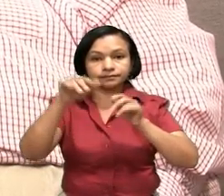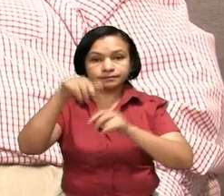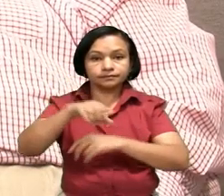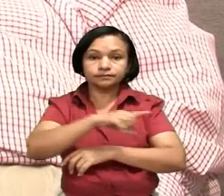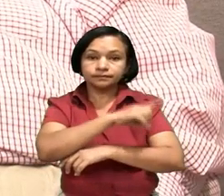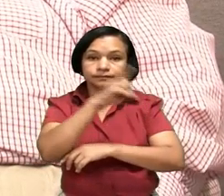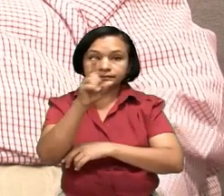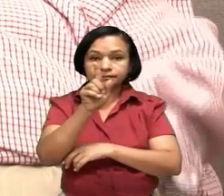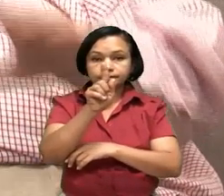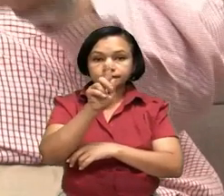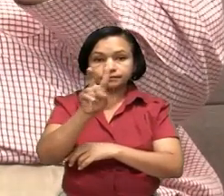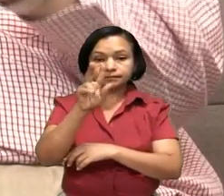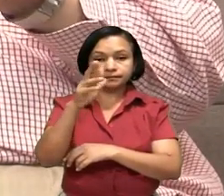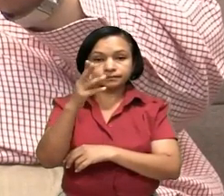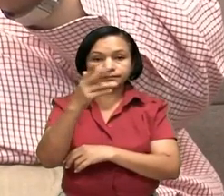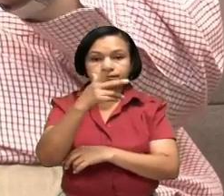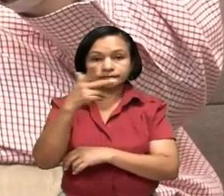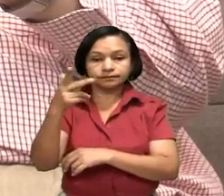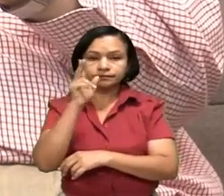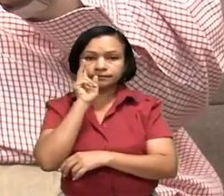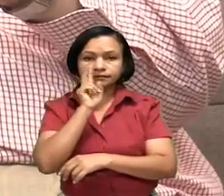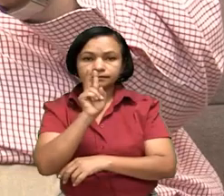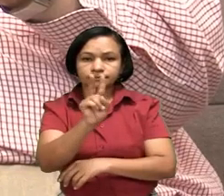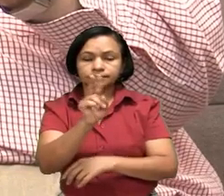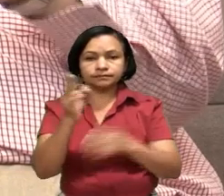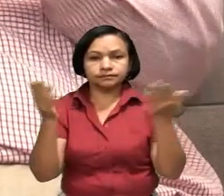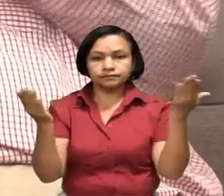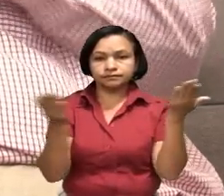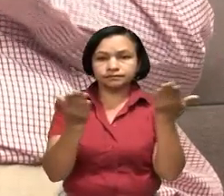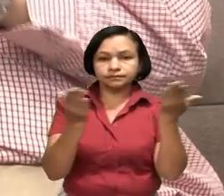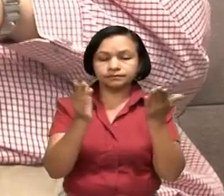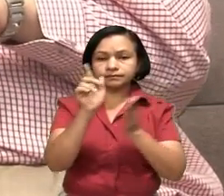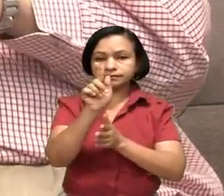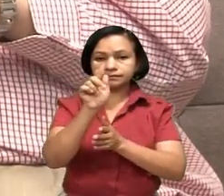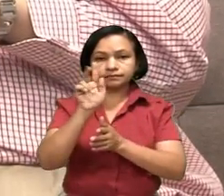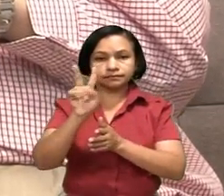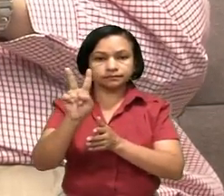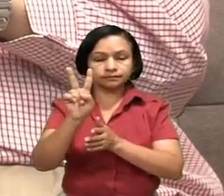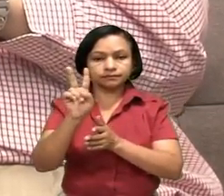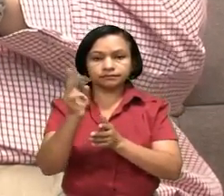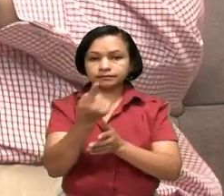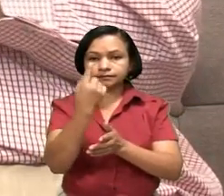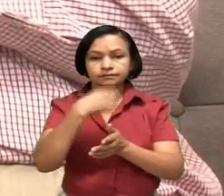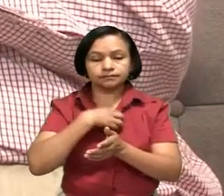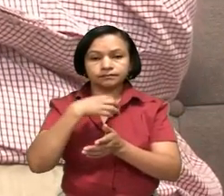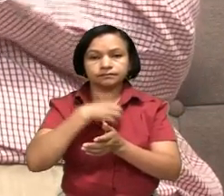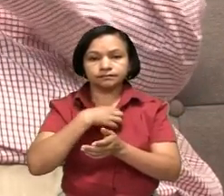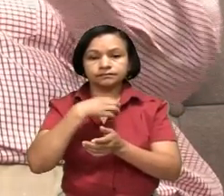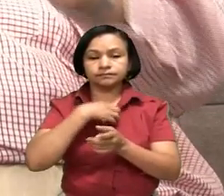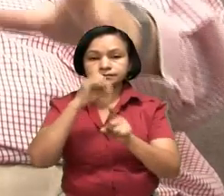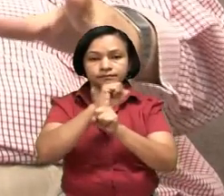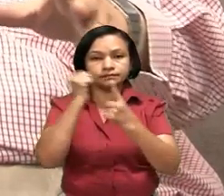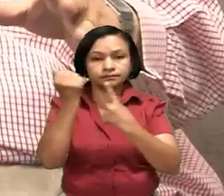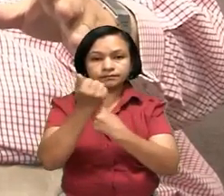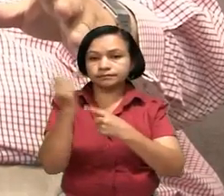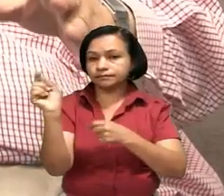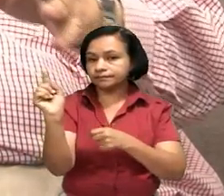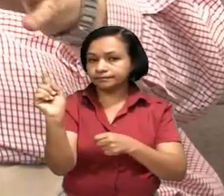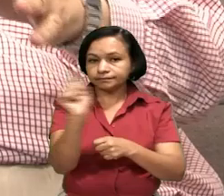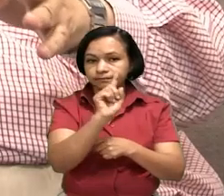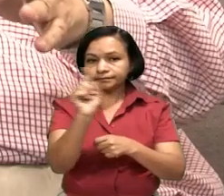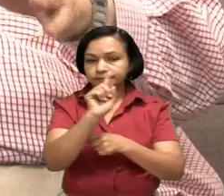canal parlamentario pinta como un canal no solamente legislativo sino de amplia